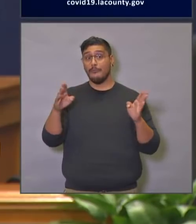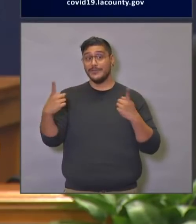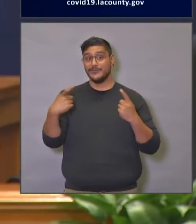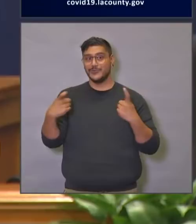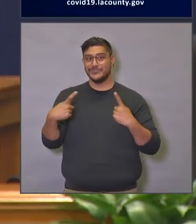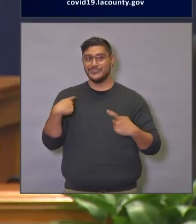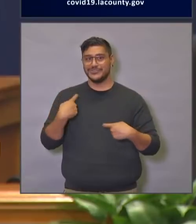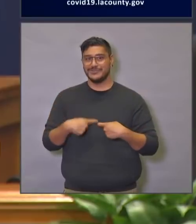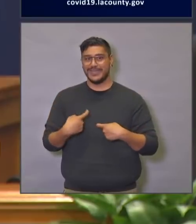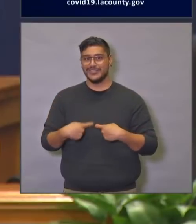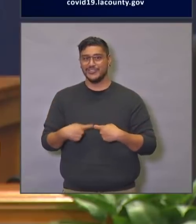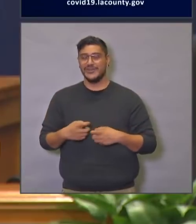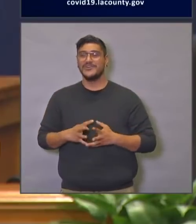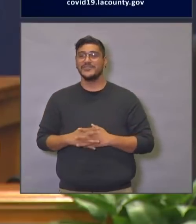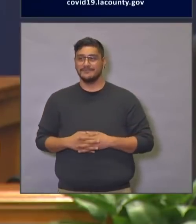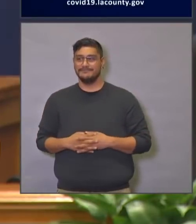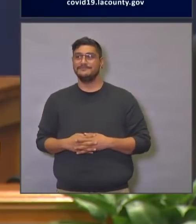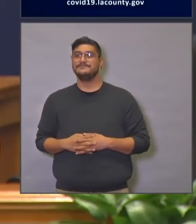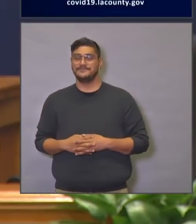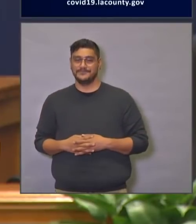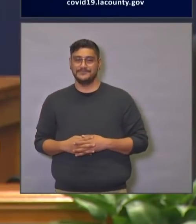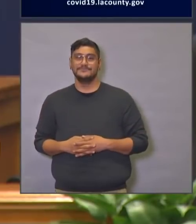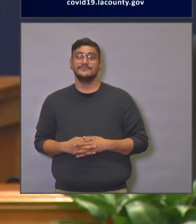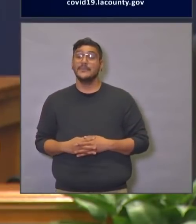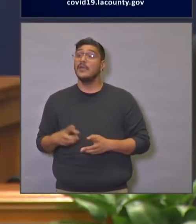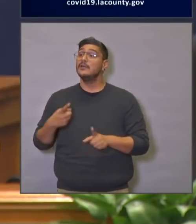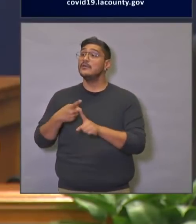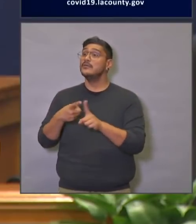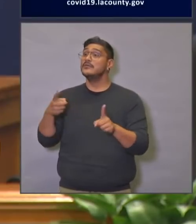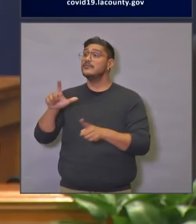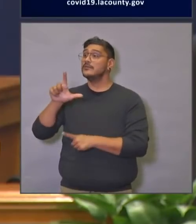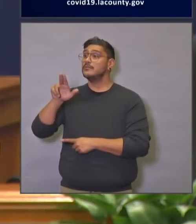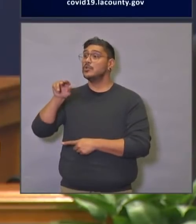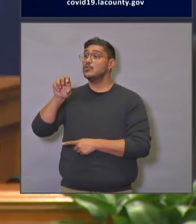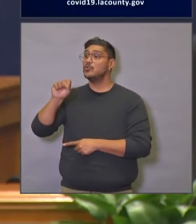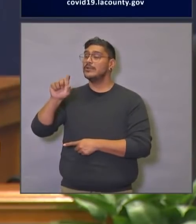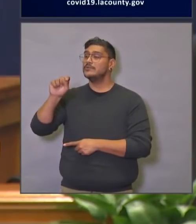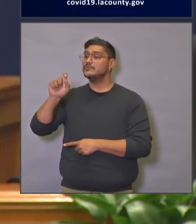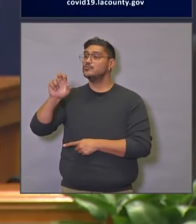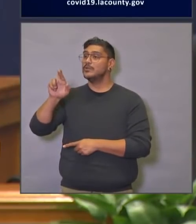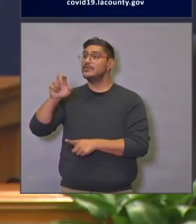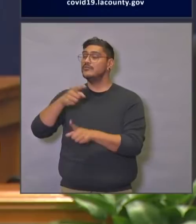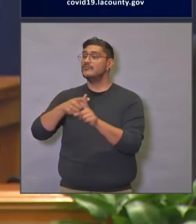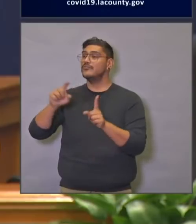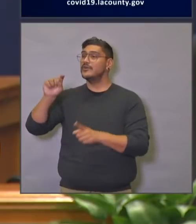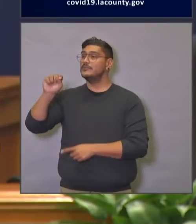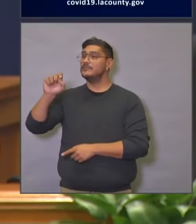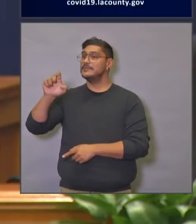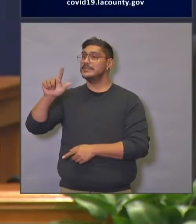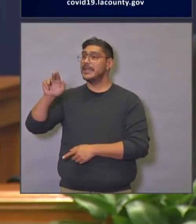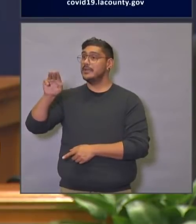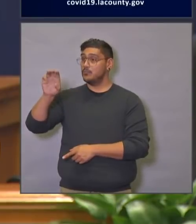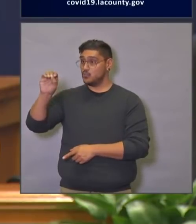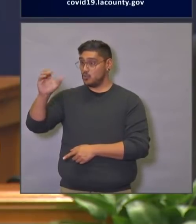questions. And we do have a question from the line of Luis Treto with Telemundo. The line is